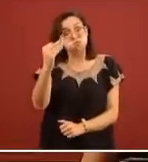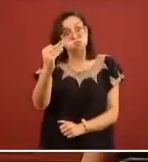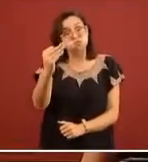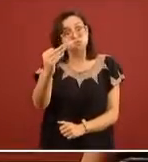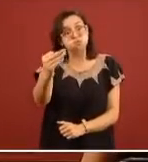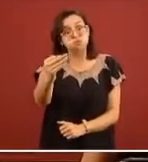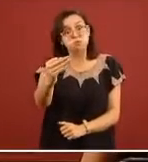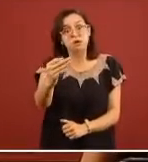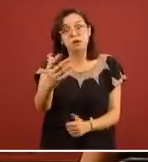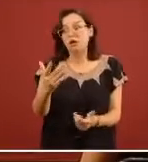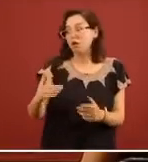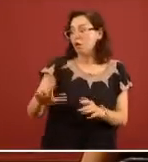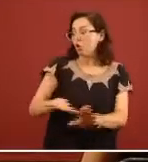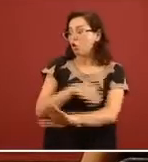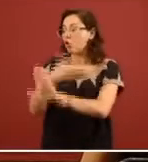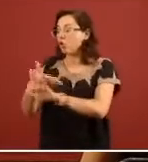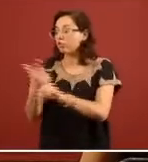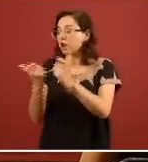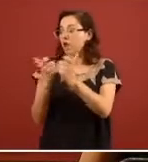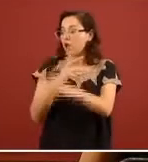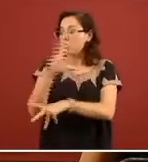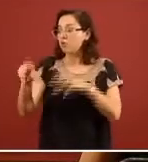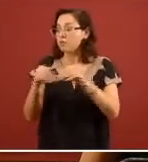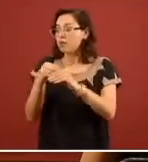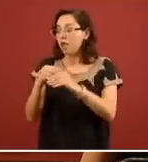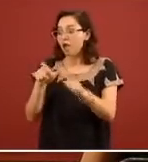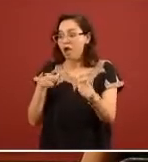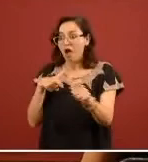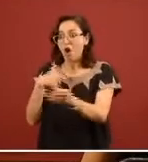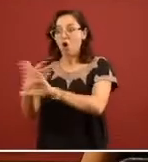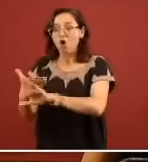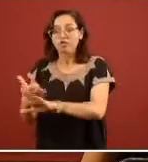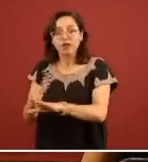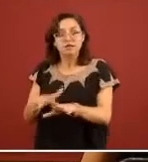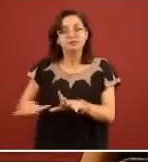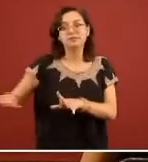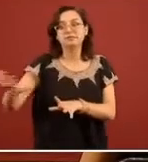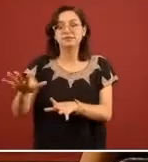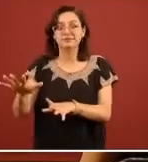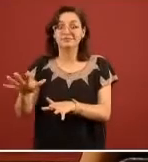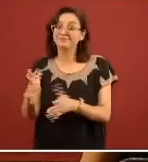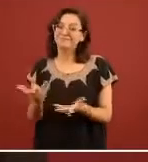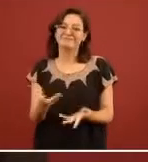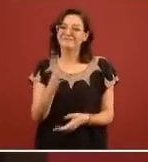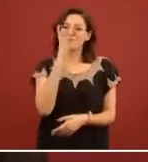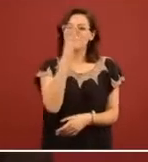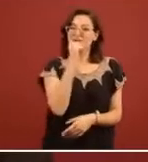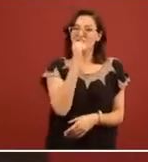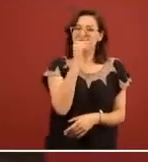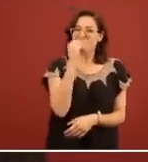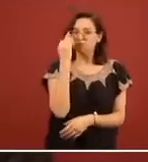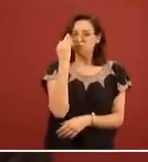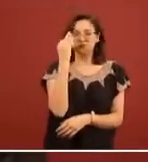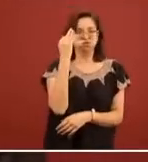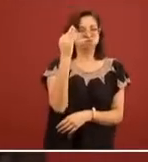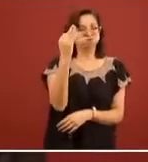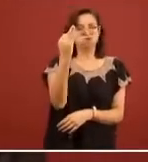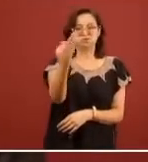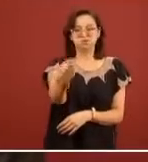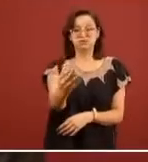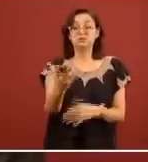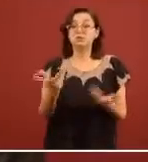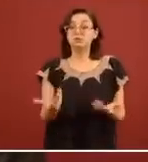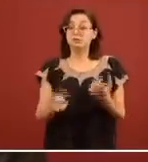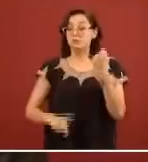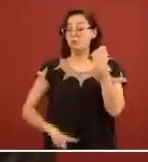economía, sobre la sociedad. Y enfatizamos que una de las mayores preocupaciones era el conjunto de la